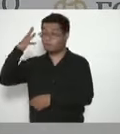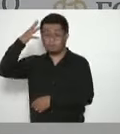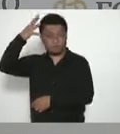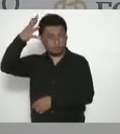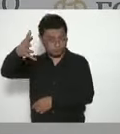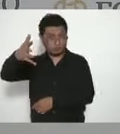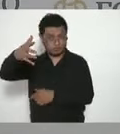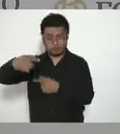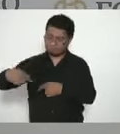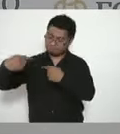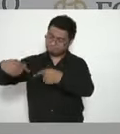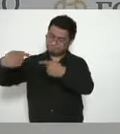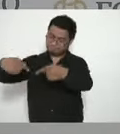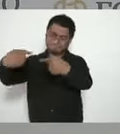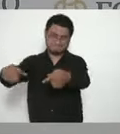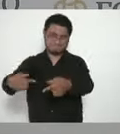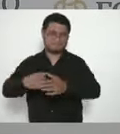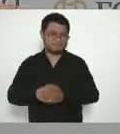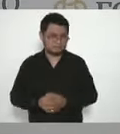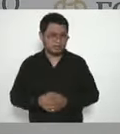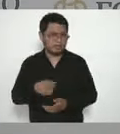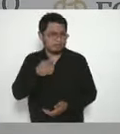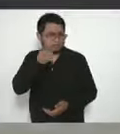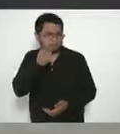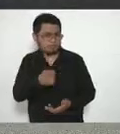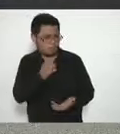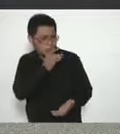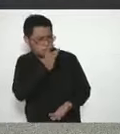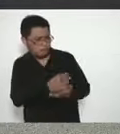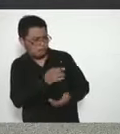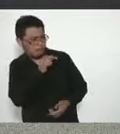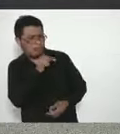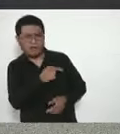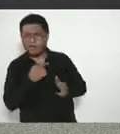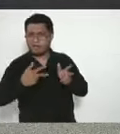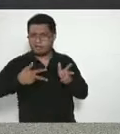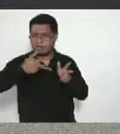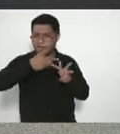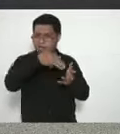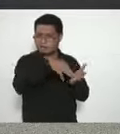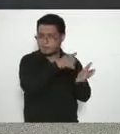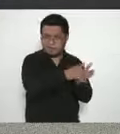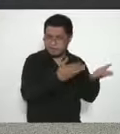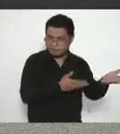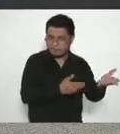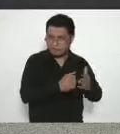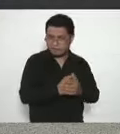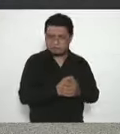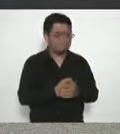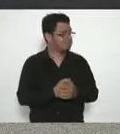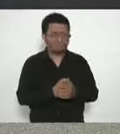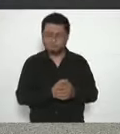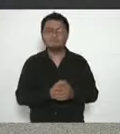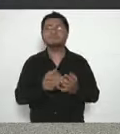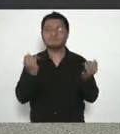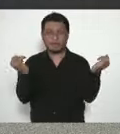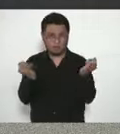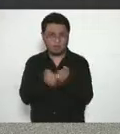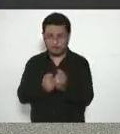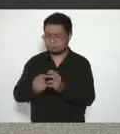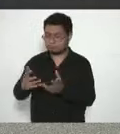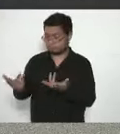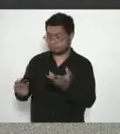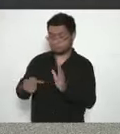generaciones. No solo va a ser el Tren Maya, sino también va a quedar el ejemplo de que